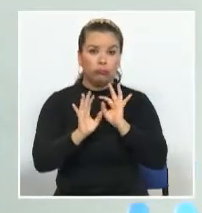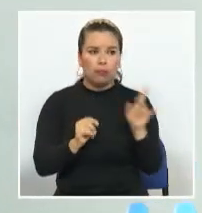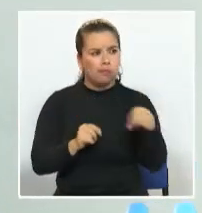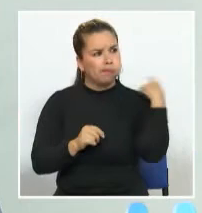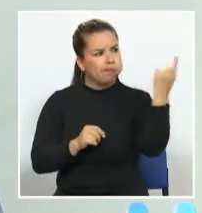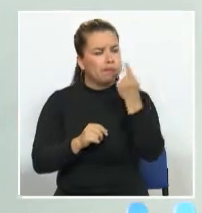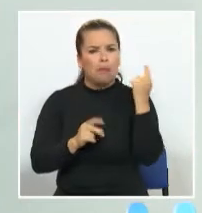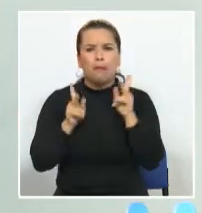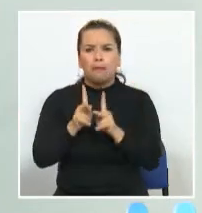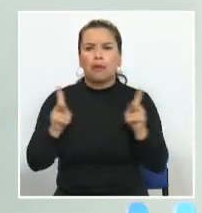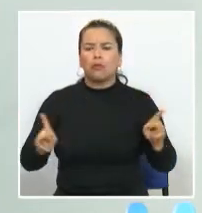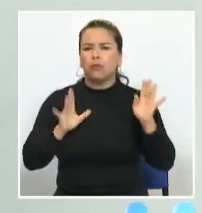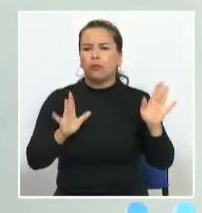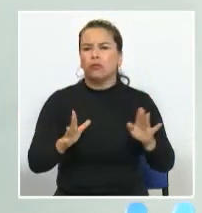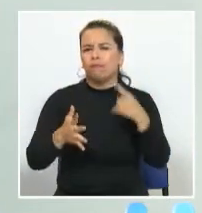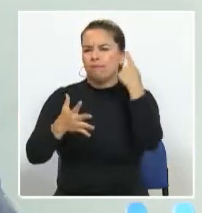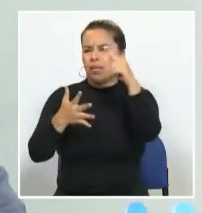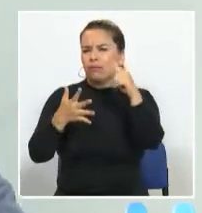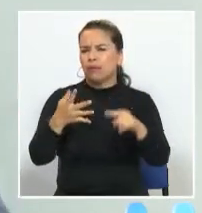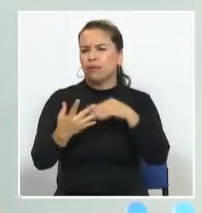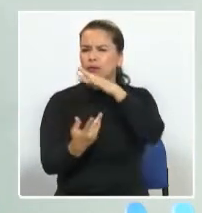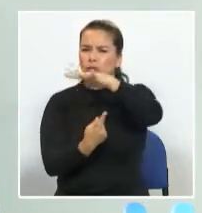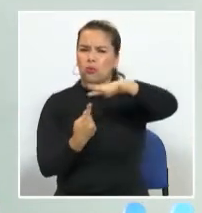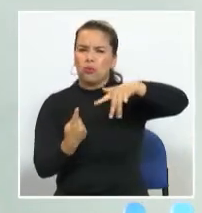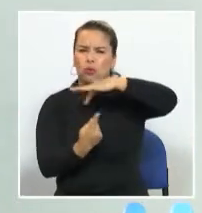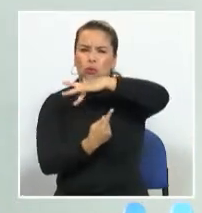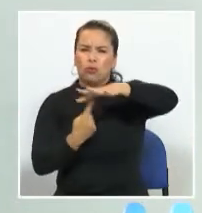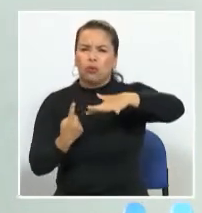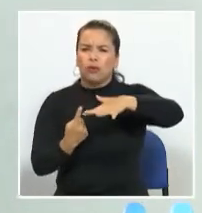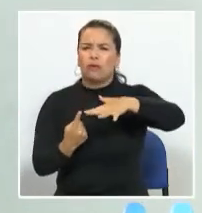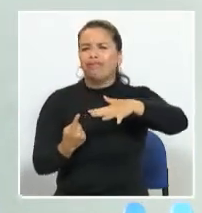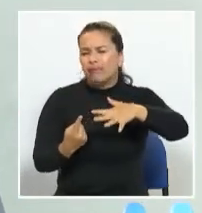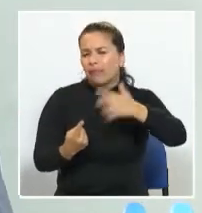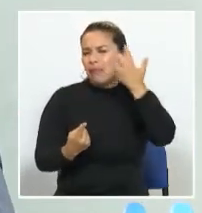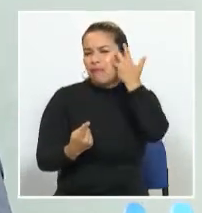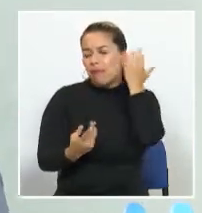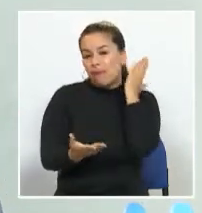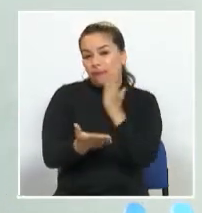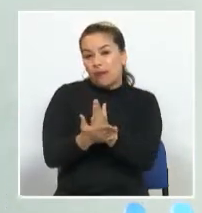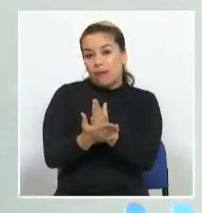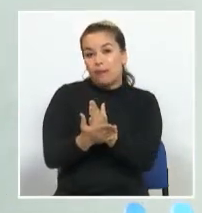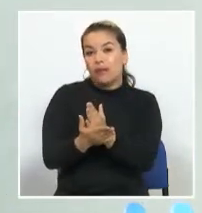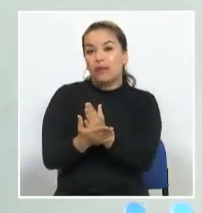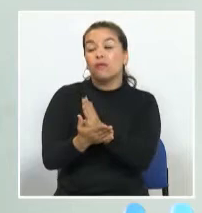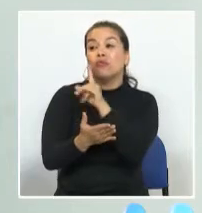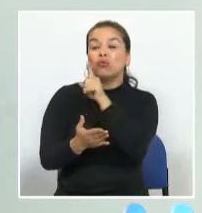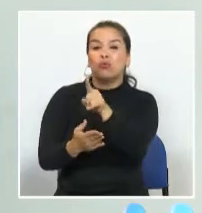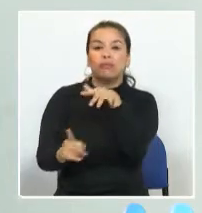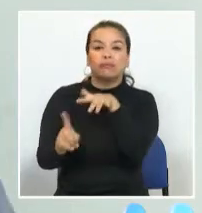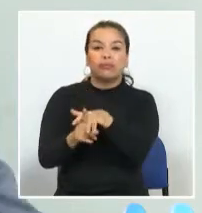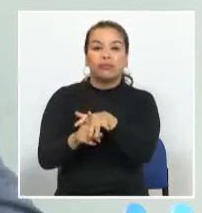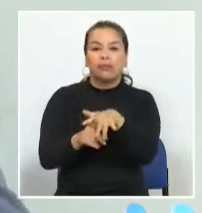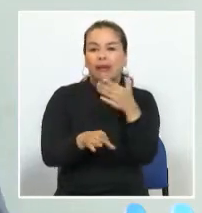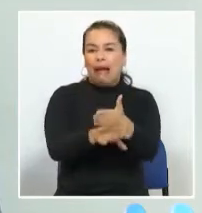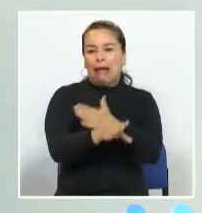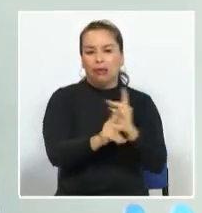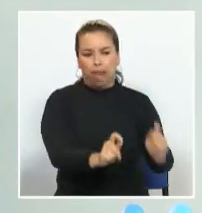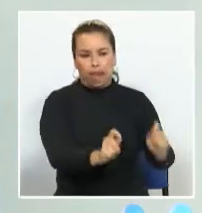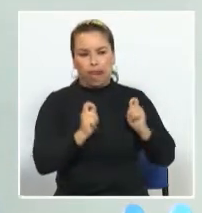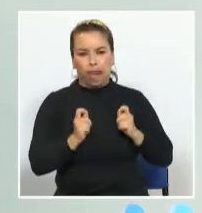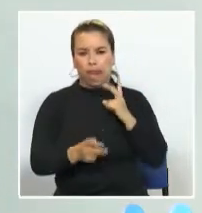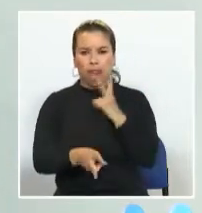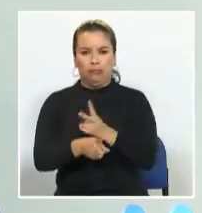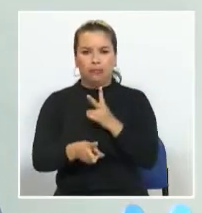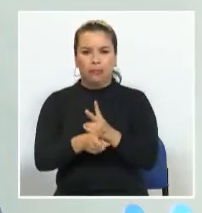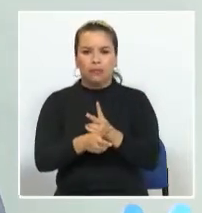de condiciones y de enfermedades que se denominan factores de riesgo. Se llaman factores